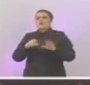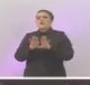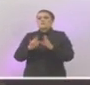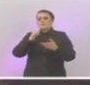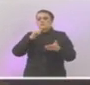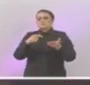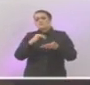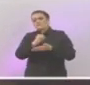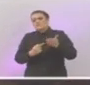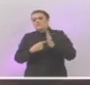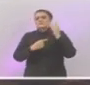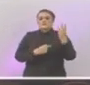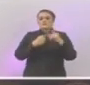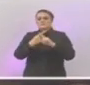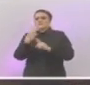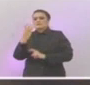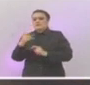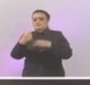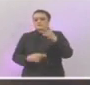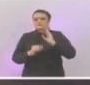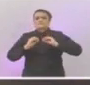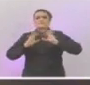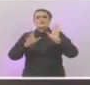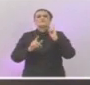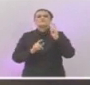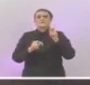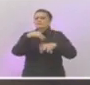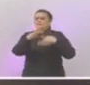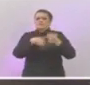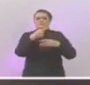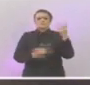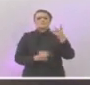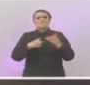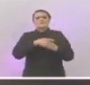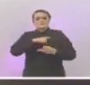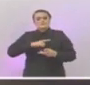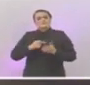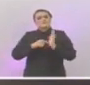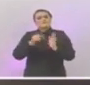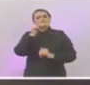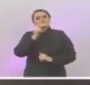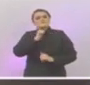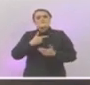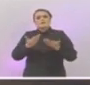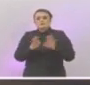3 y los avances en la transparencia son elementos que deben de caracterizar siempre a un gobierno